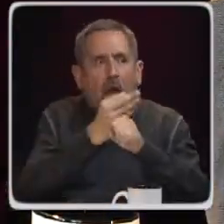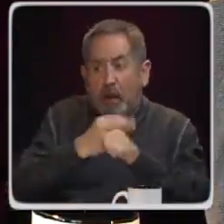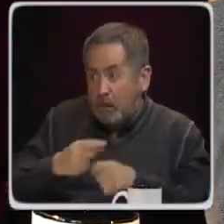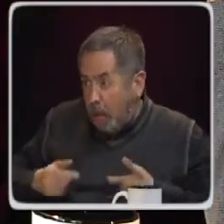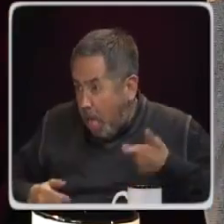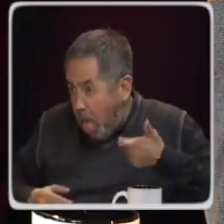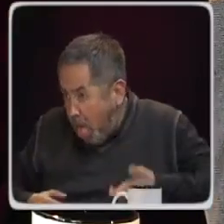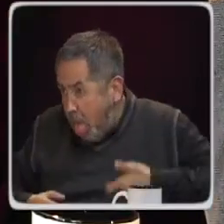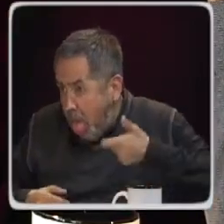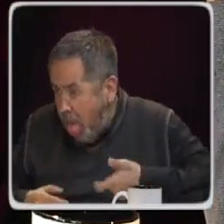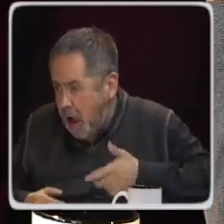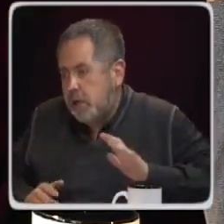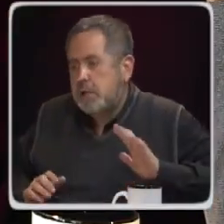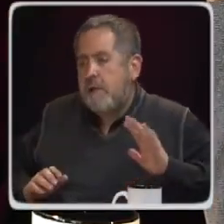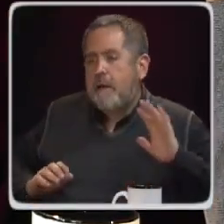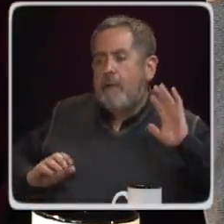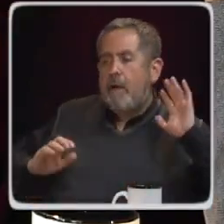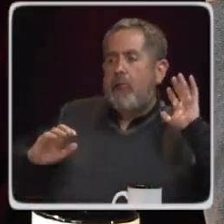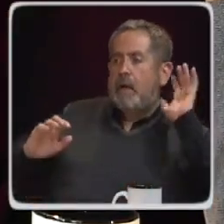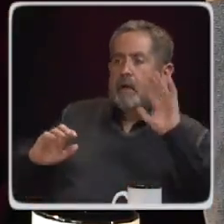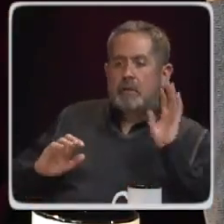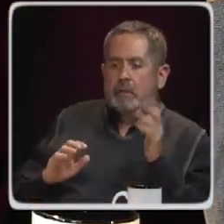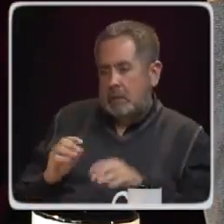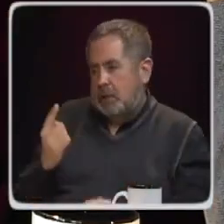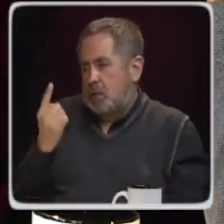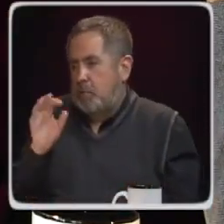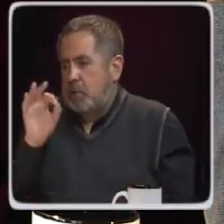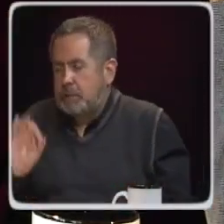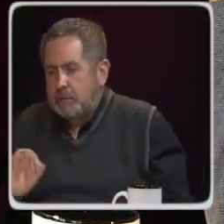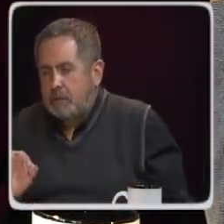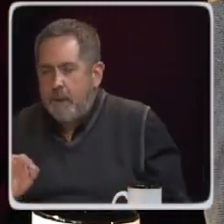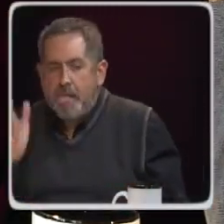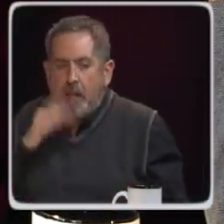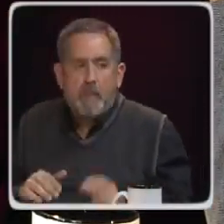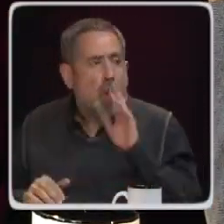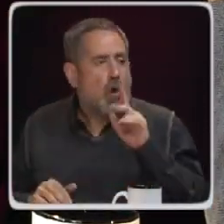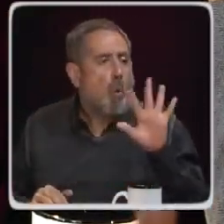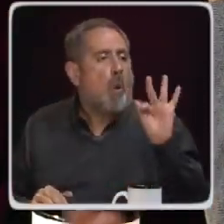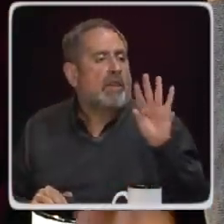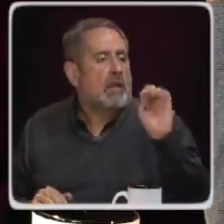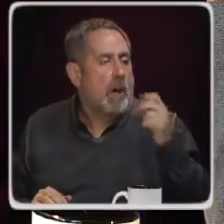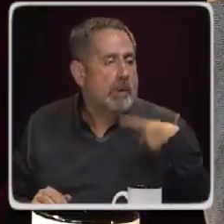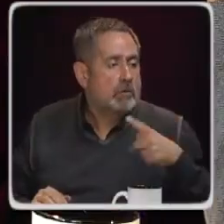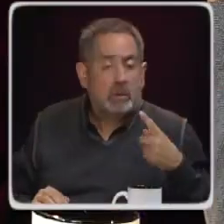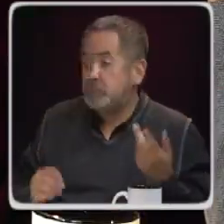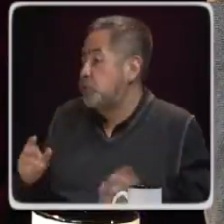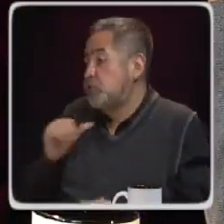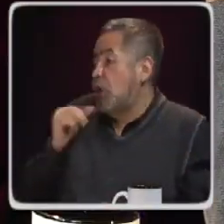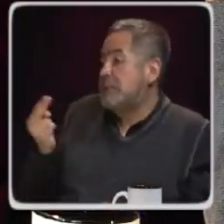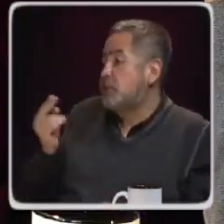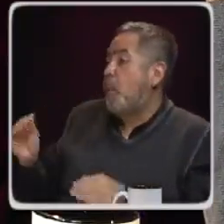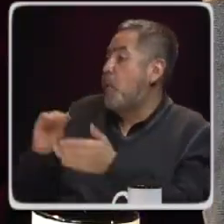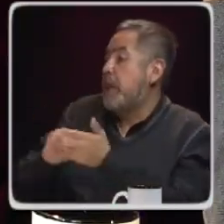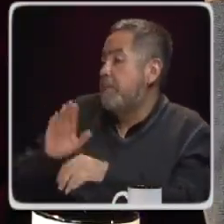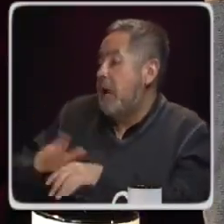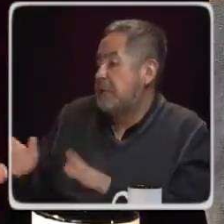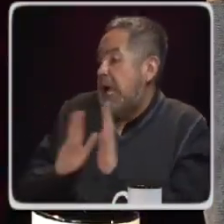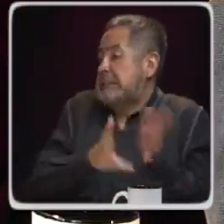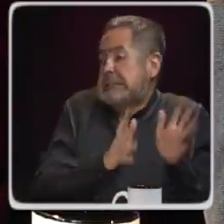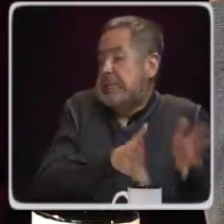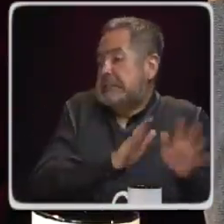en que las acciones afirmativas son una prioridad en la Cámara y representan casi a 20 millones de mexicanos que tienen que